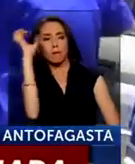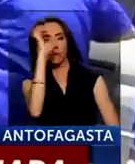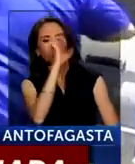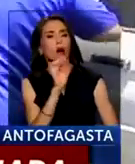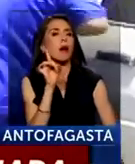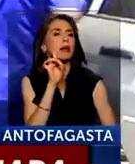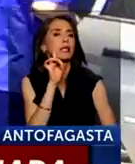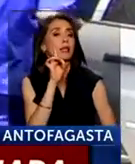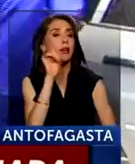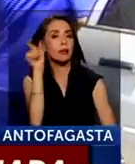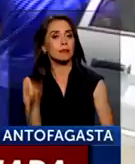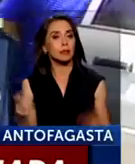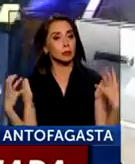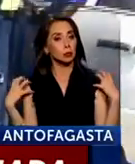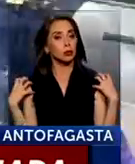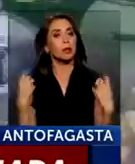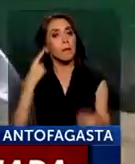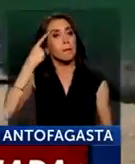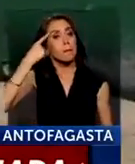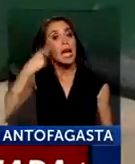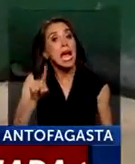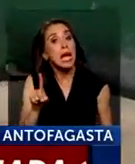Quién pudiera ser el responsable